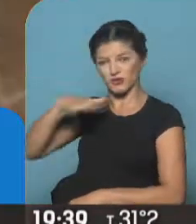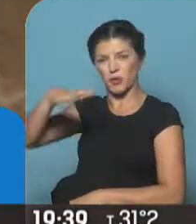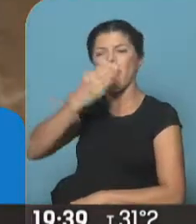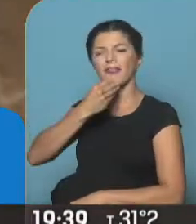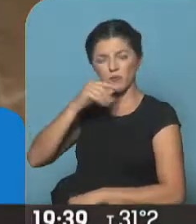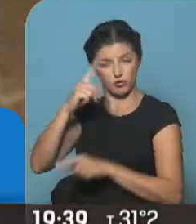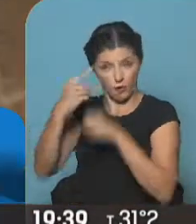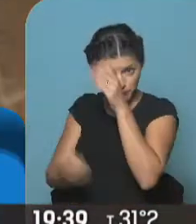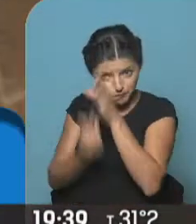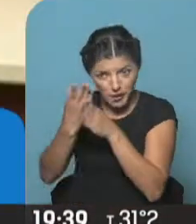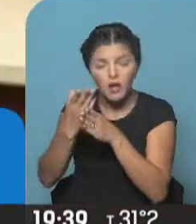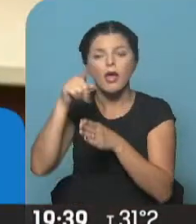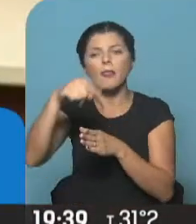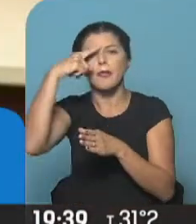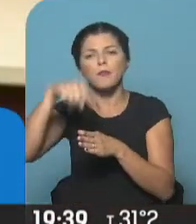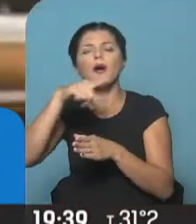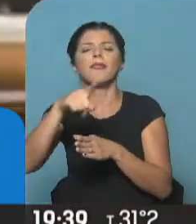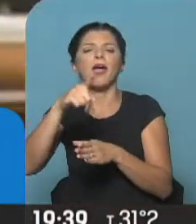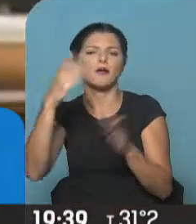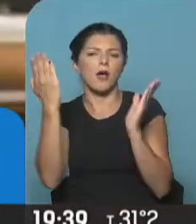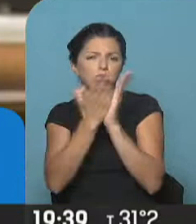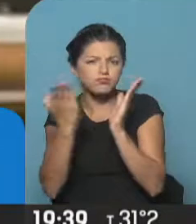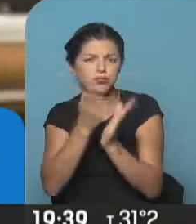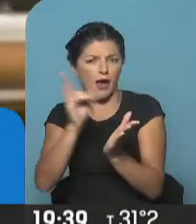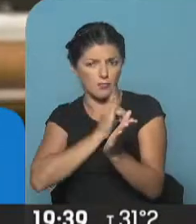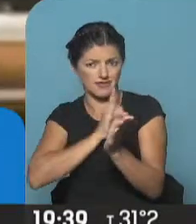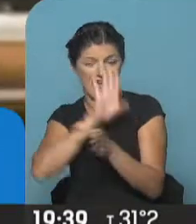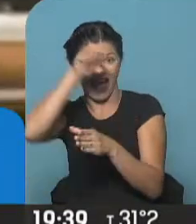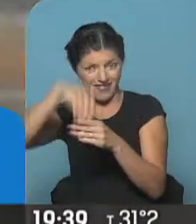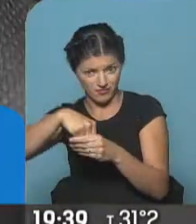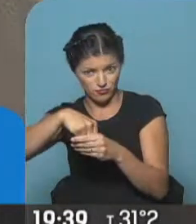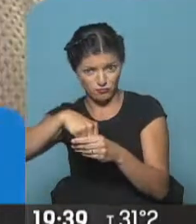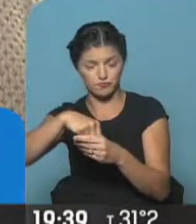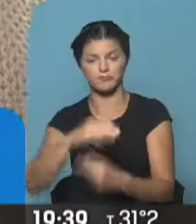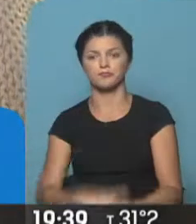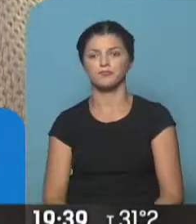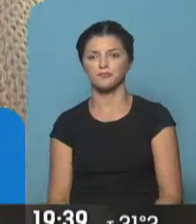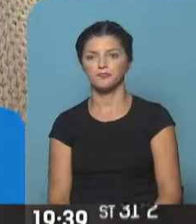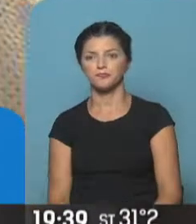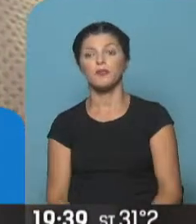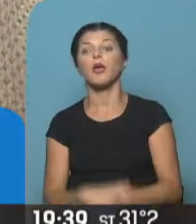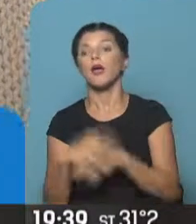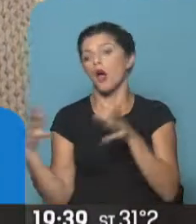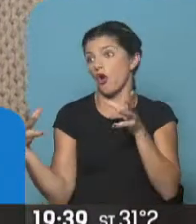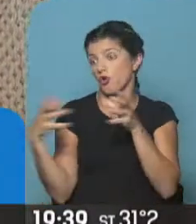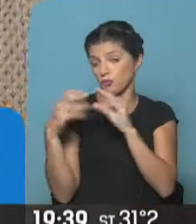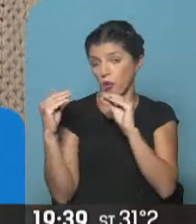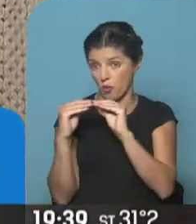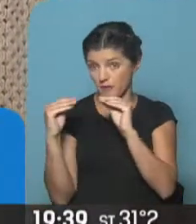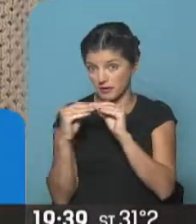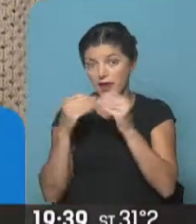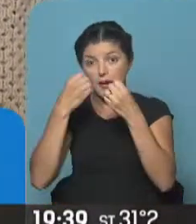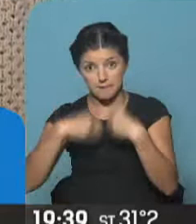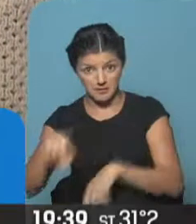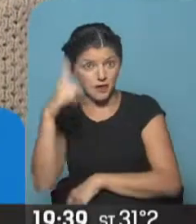la apertura de varias carreras universitarias dentro del penal. Un grupo de compañeros que se empiezan a capacitar